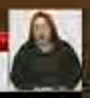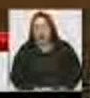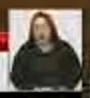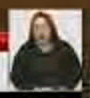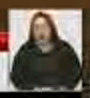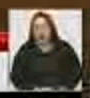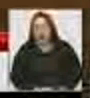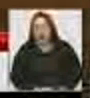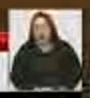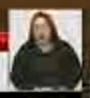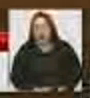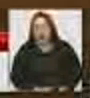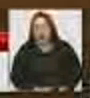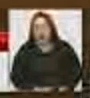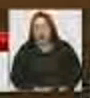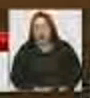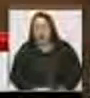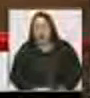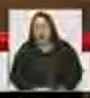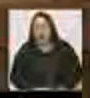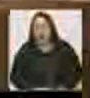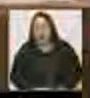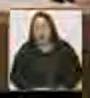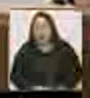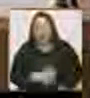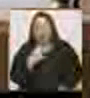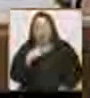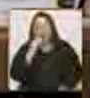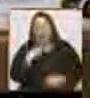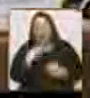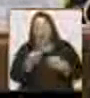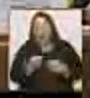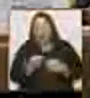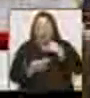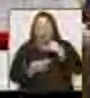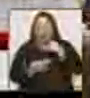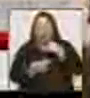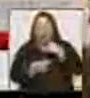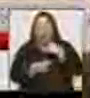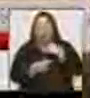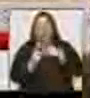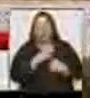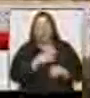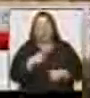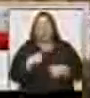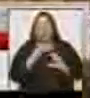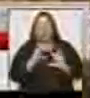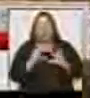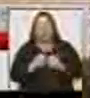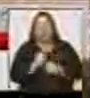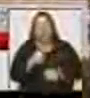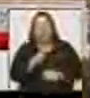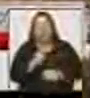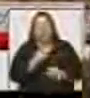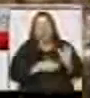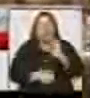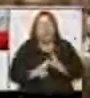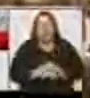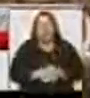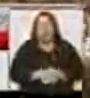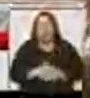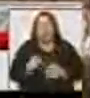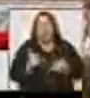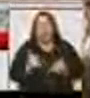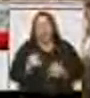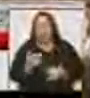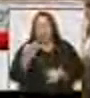Yo creo que esto es una presión del gobierno. El gobierno se ha entregado pues a la voracidad de las AFPs, eso es clarísimo, ¿no? No